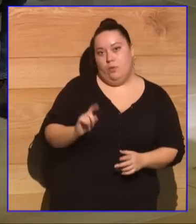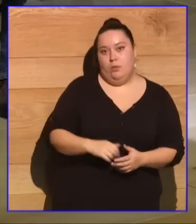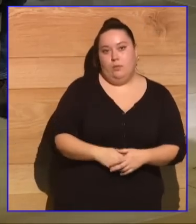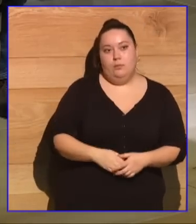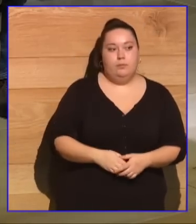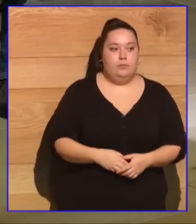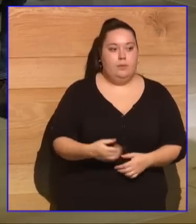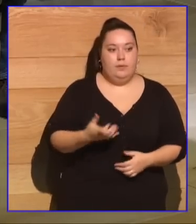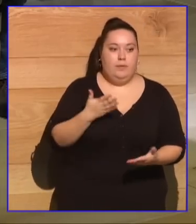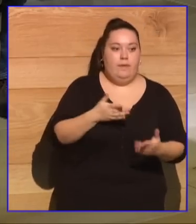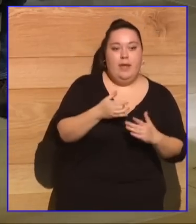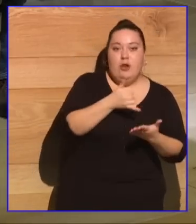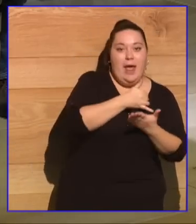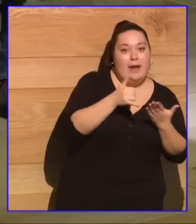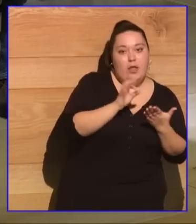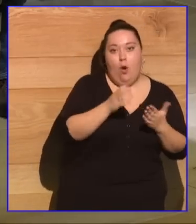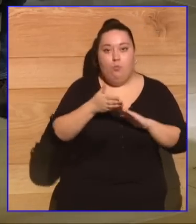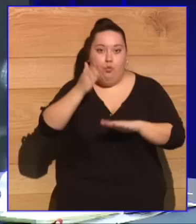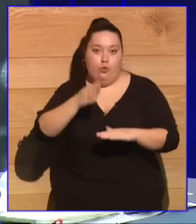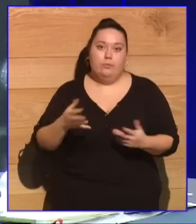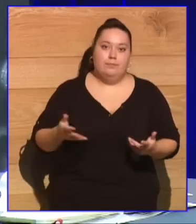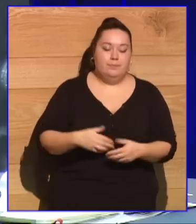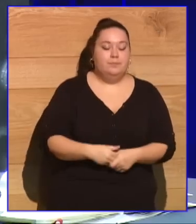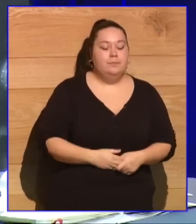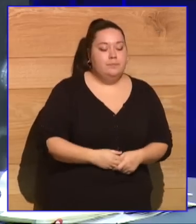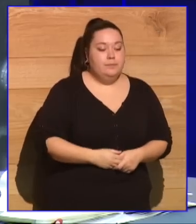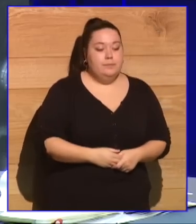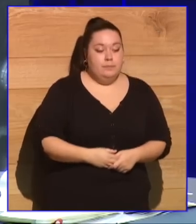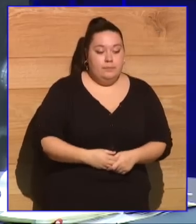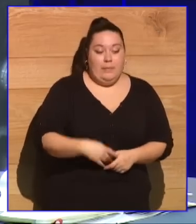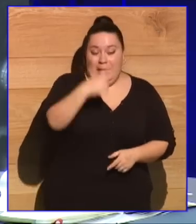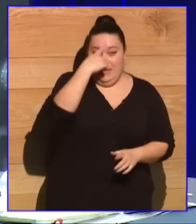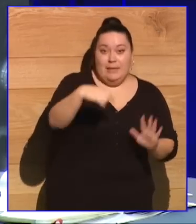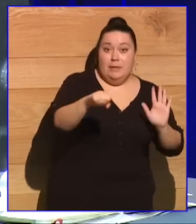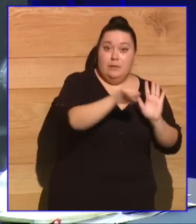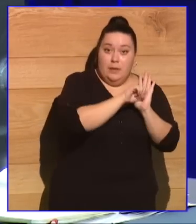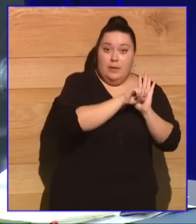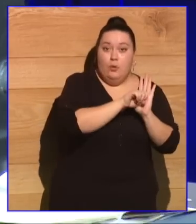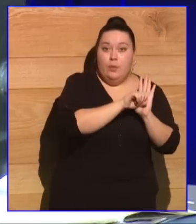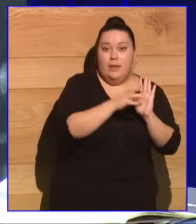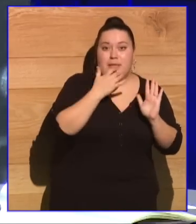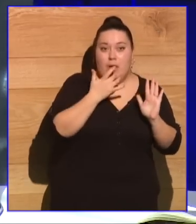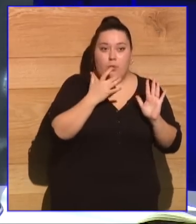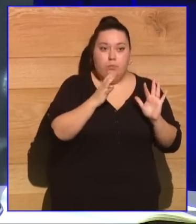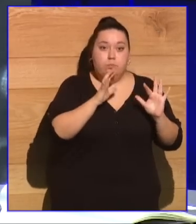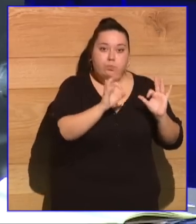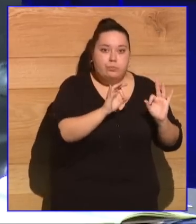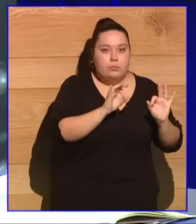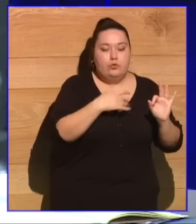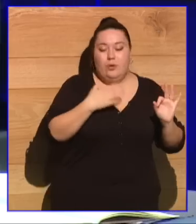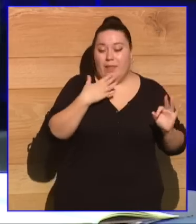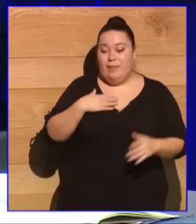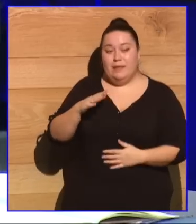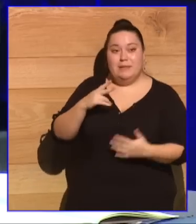sea, claro. y en todo caso, como trauma, pues tampoco es una cosa particularmente singular, ¿no? Yo tenía